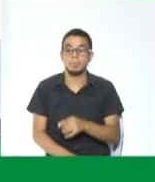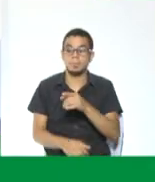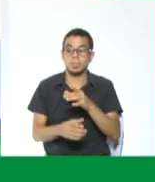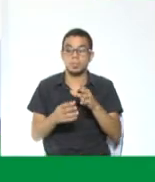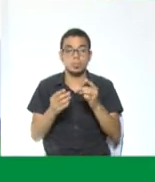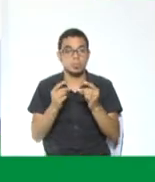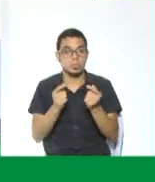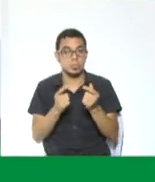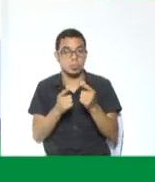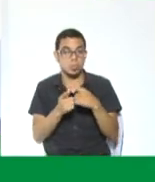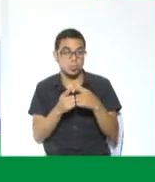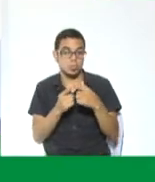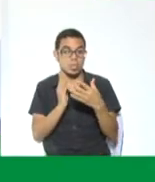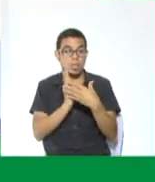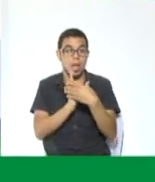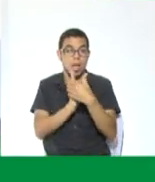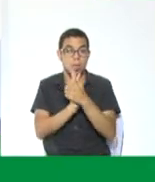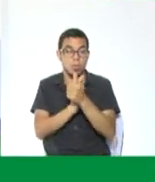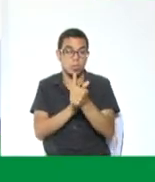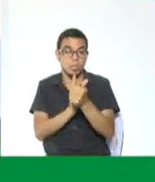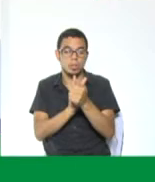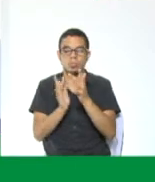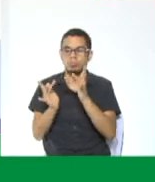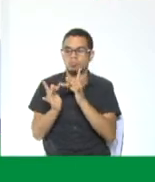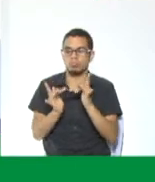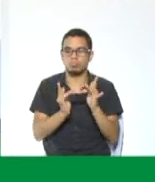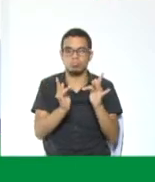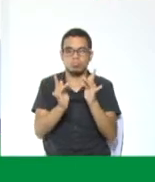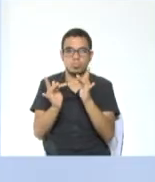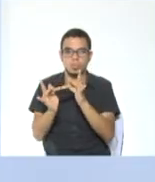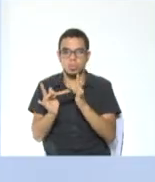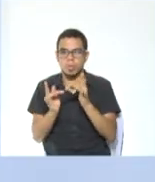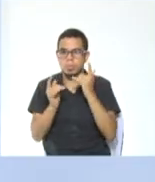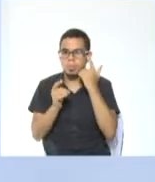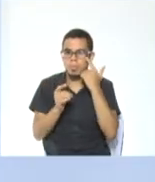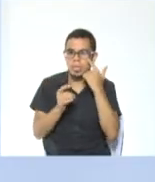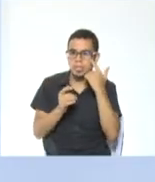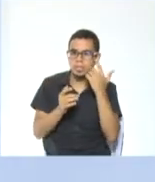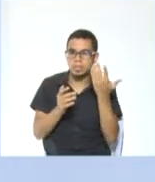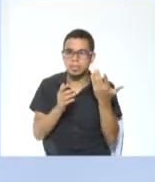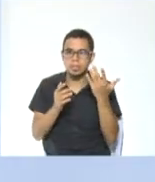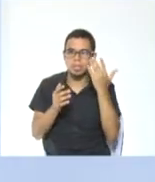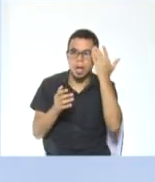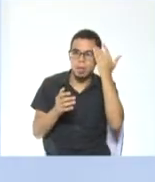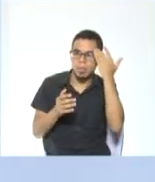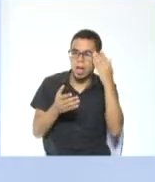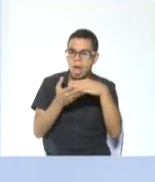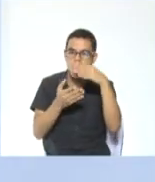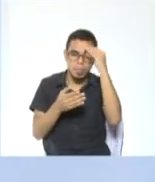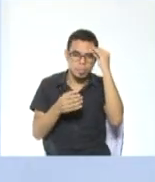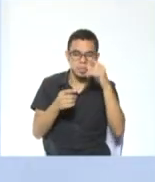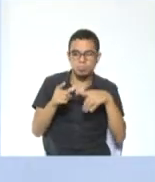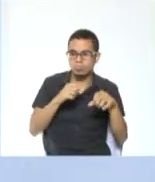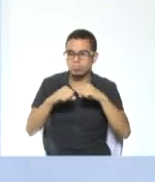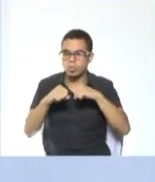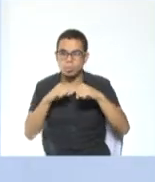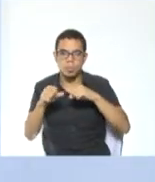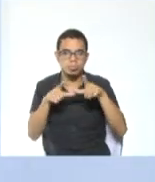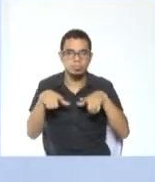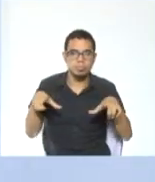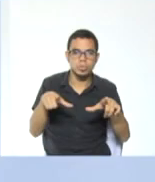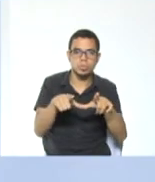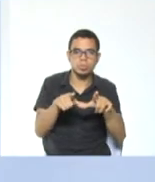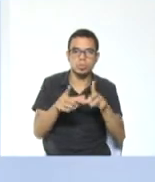le permitan entrar en contacto y orientarse en el espacio, tomar objetos, movilizarse y